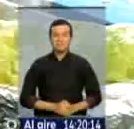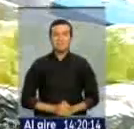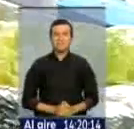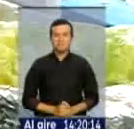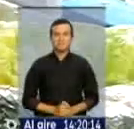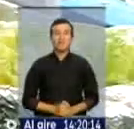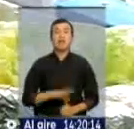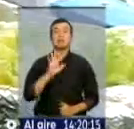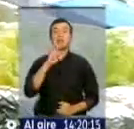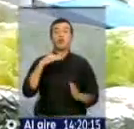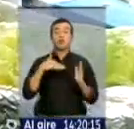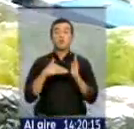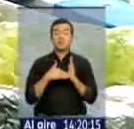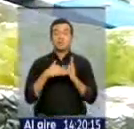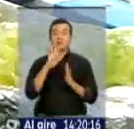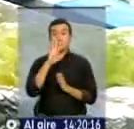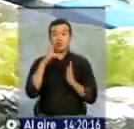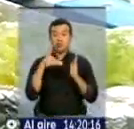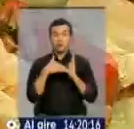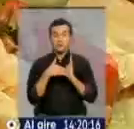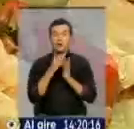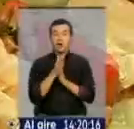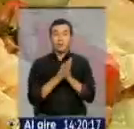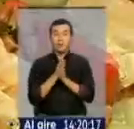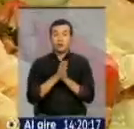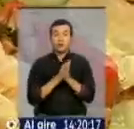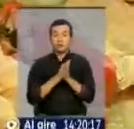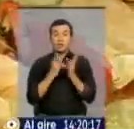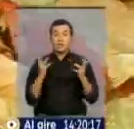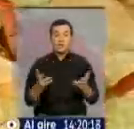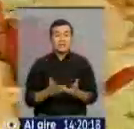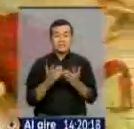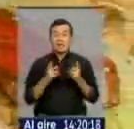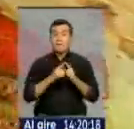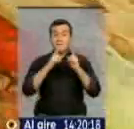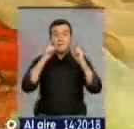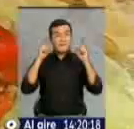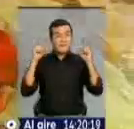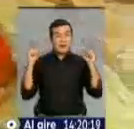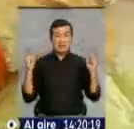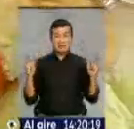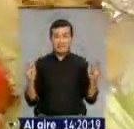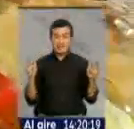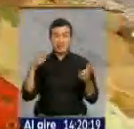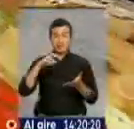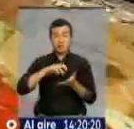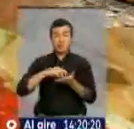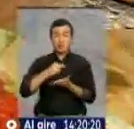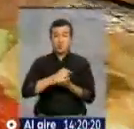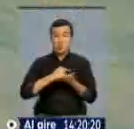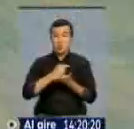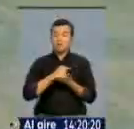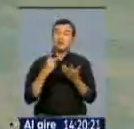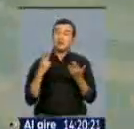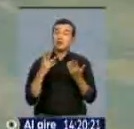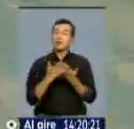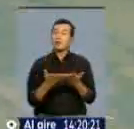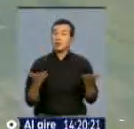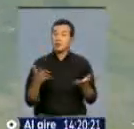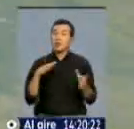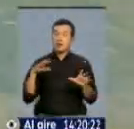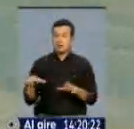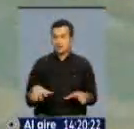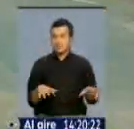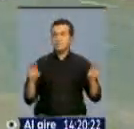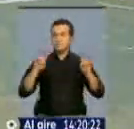Más de 5.000 ejemplares fueron necesarios para elaborar la ensalada de cangrejo más grande de la provincia del Guayas, actividad que se dio en